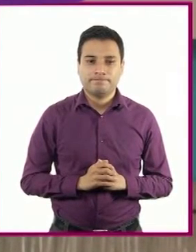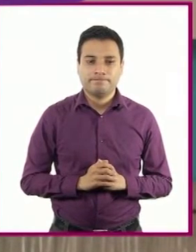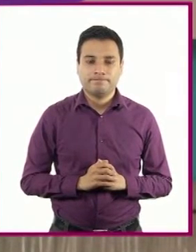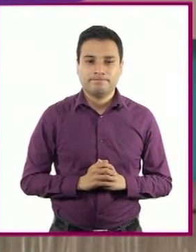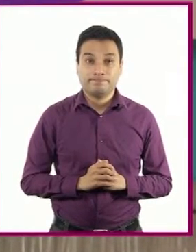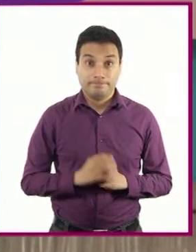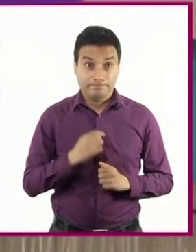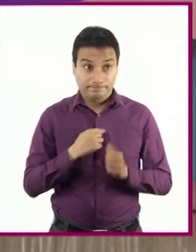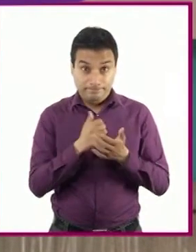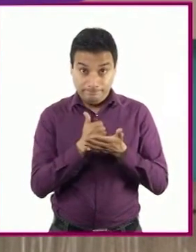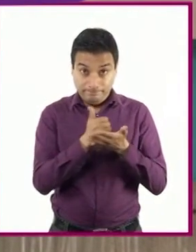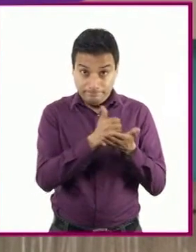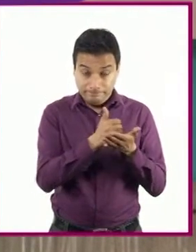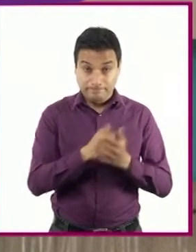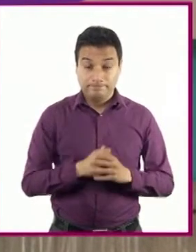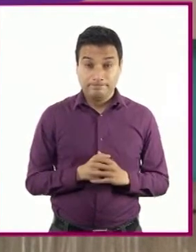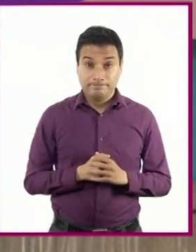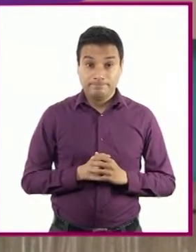¿Le ayudo, maestro?